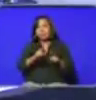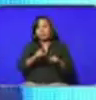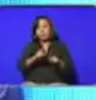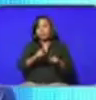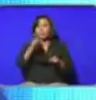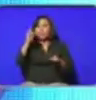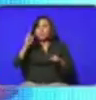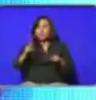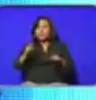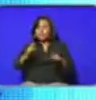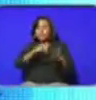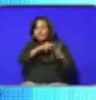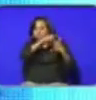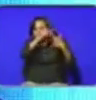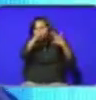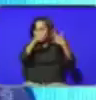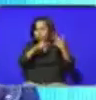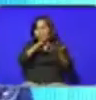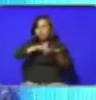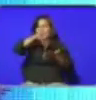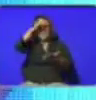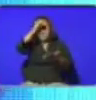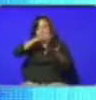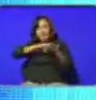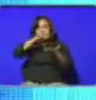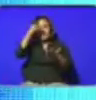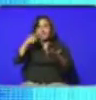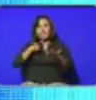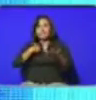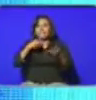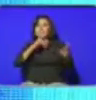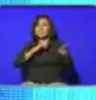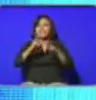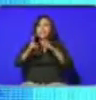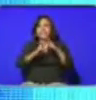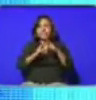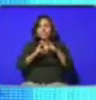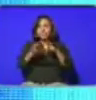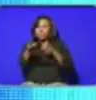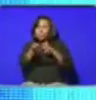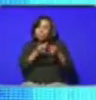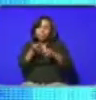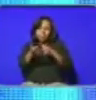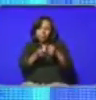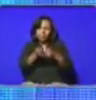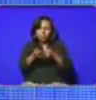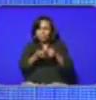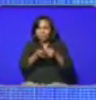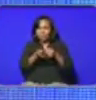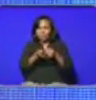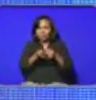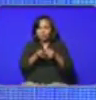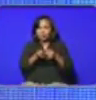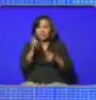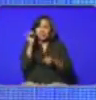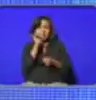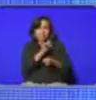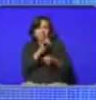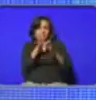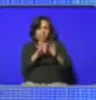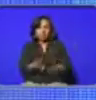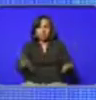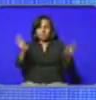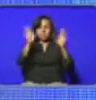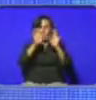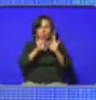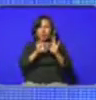técnicas relacionadas con la contabilidad, relacionadas con los negocios, y que va a haber un ingrediente muy fundamental ahí, María Elena,